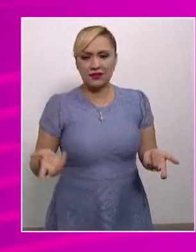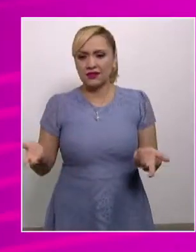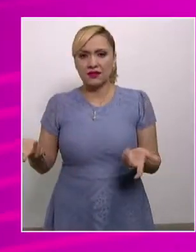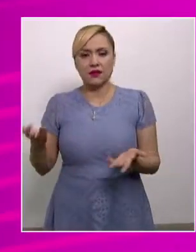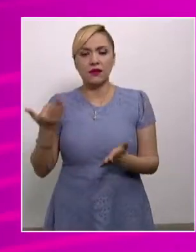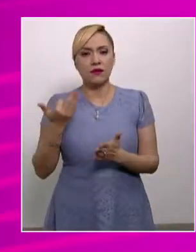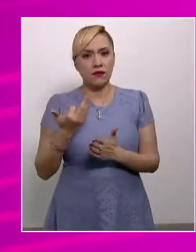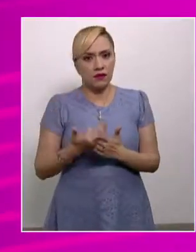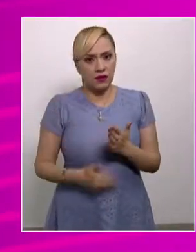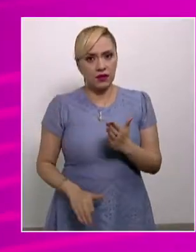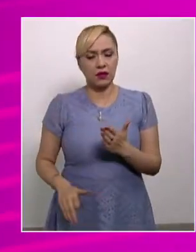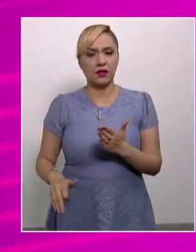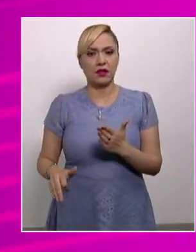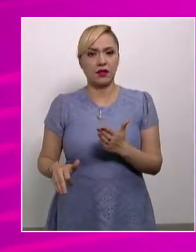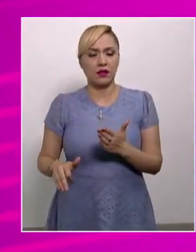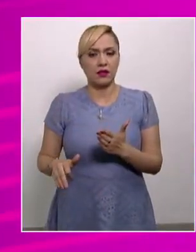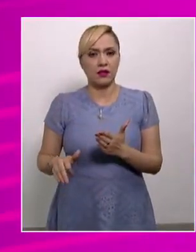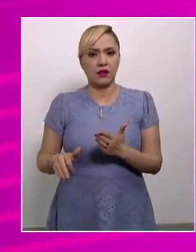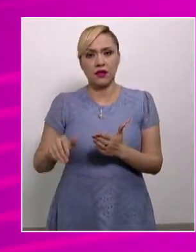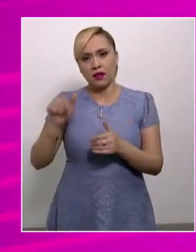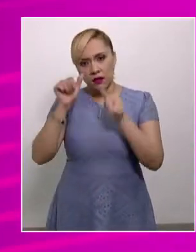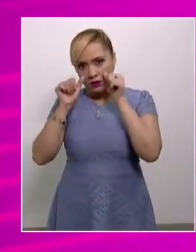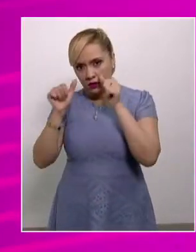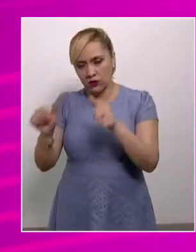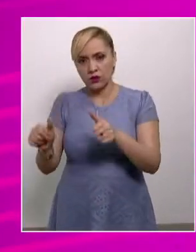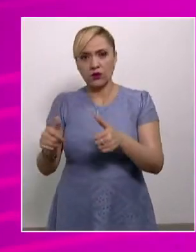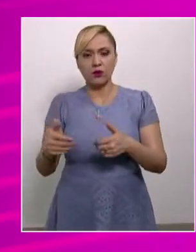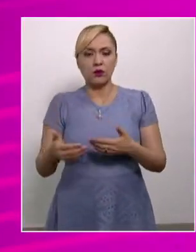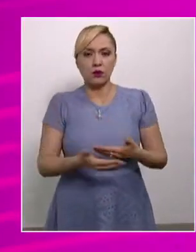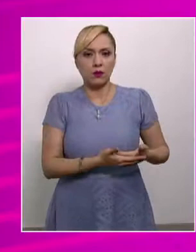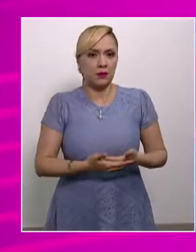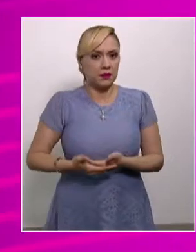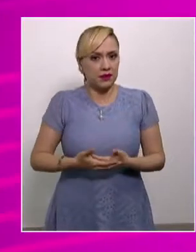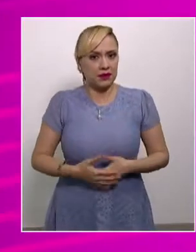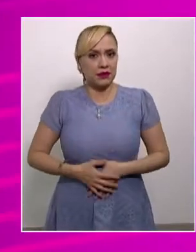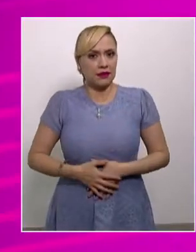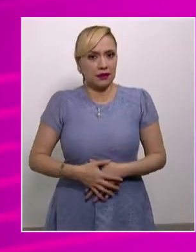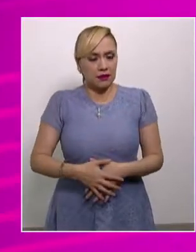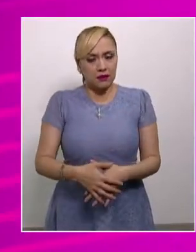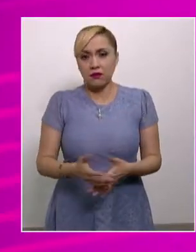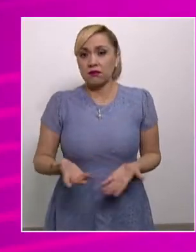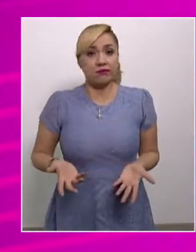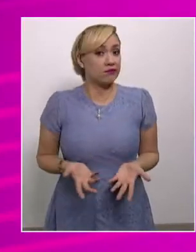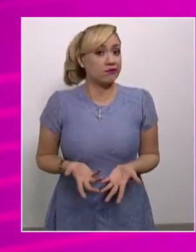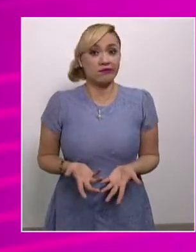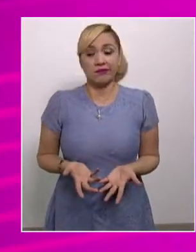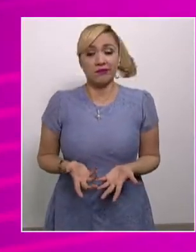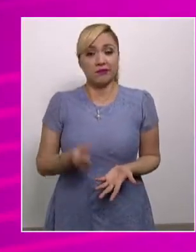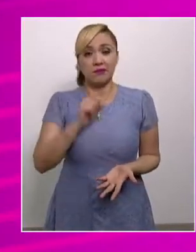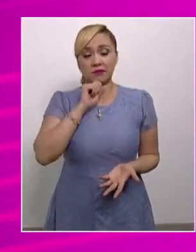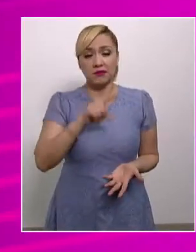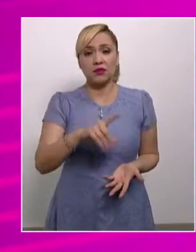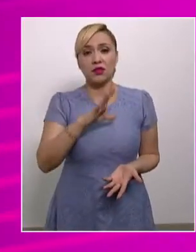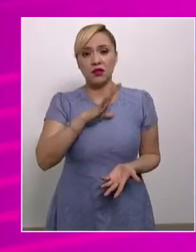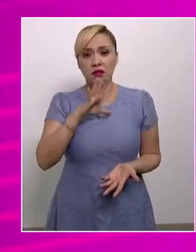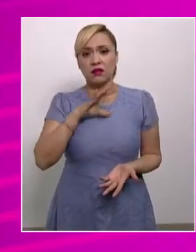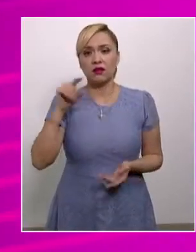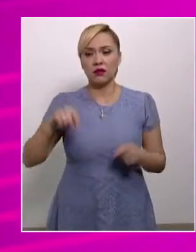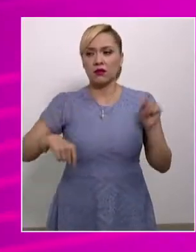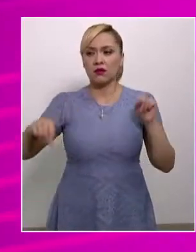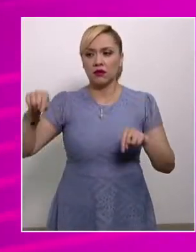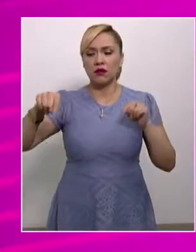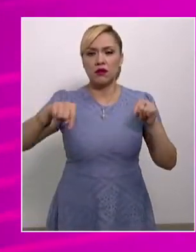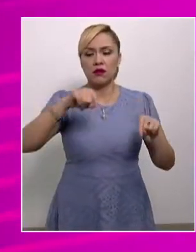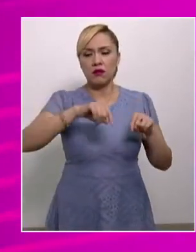cultura de poder tener esta atención prenatal, pero sí hay también canales en donde podemos nosotros